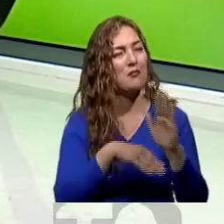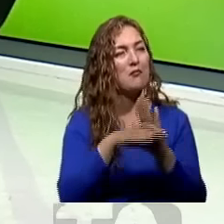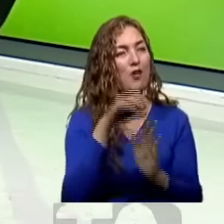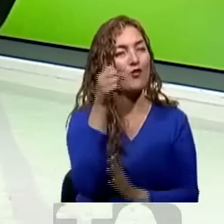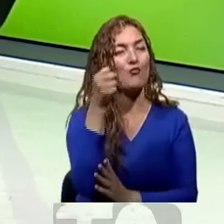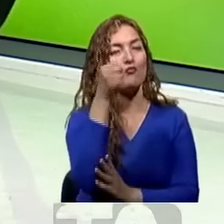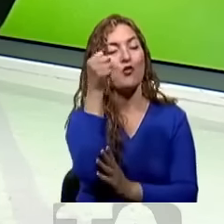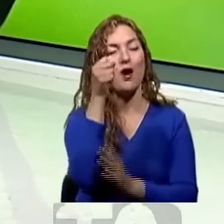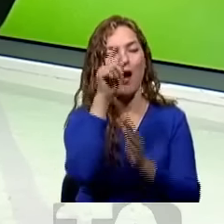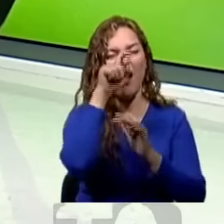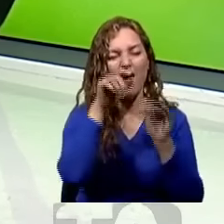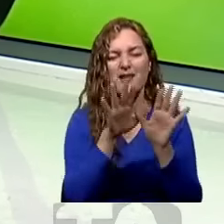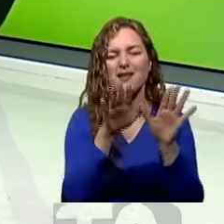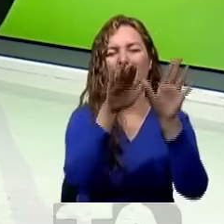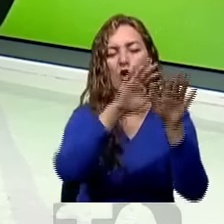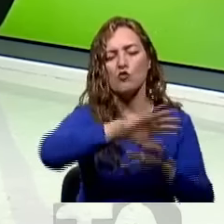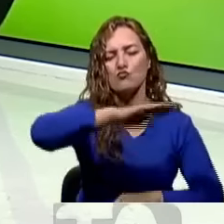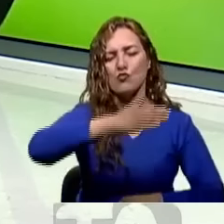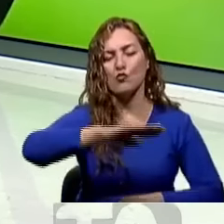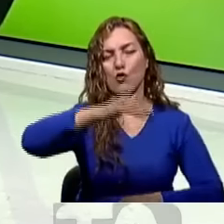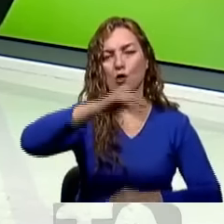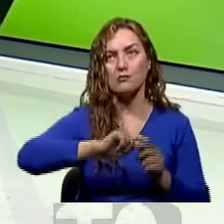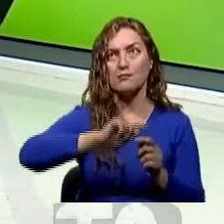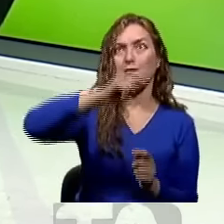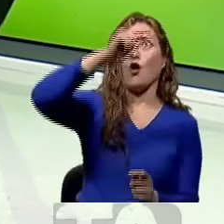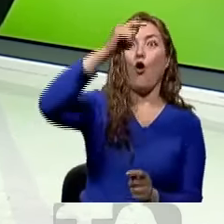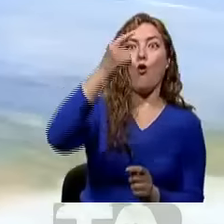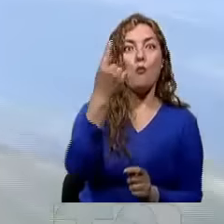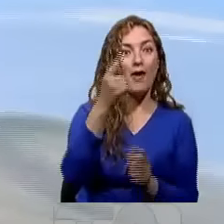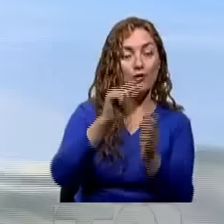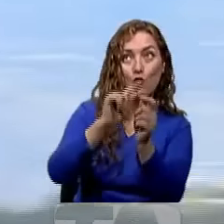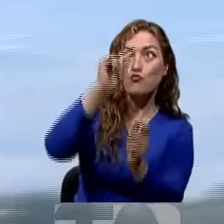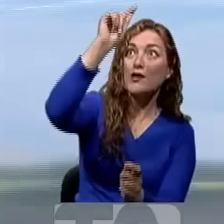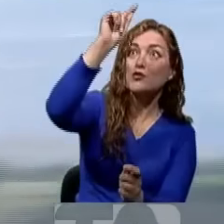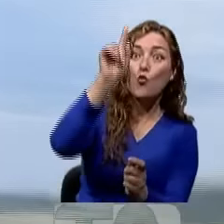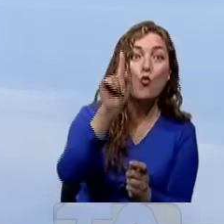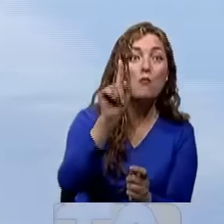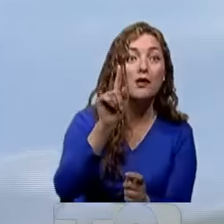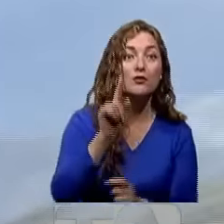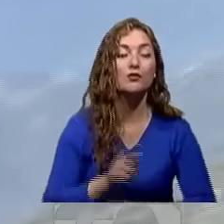Esta puede llegar a medir hasta un metro de alto. Veámoslo.